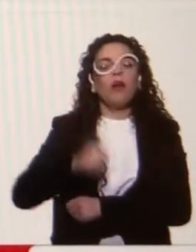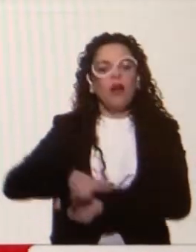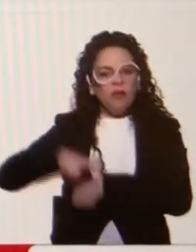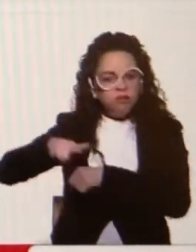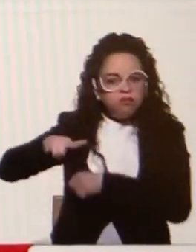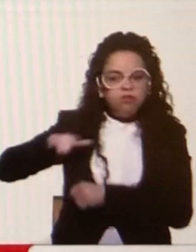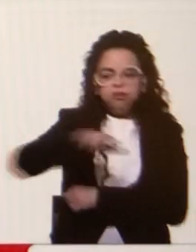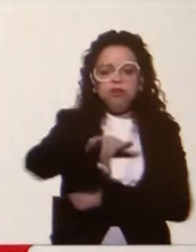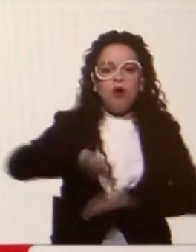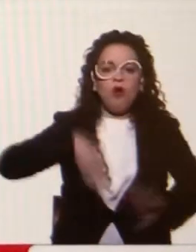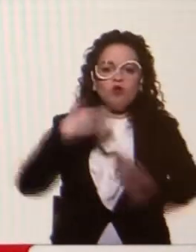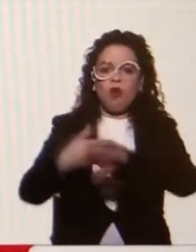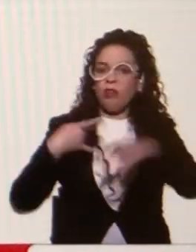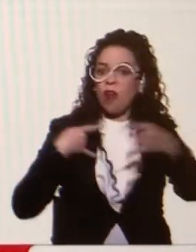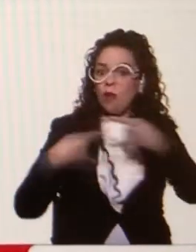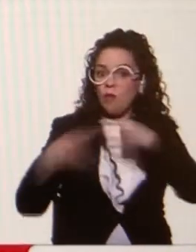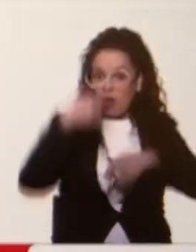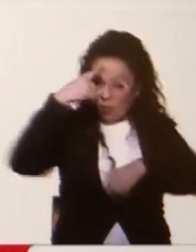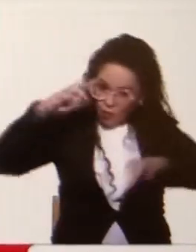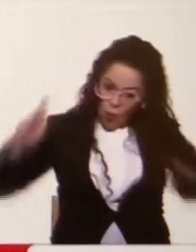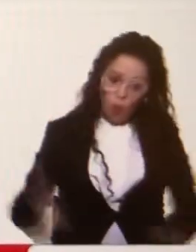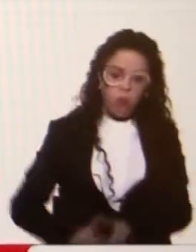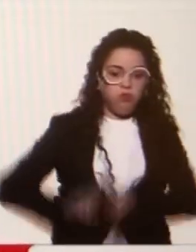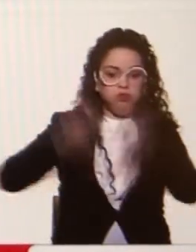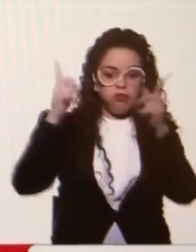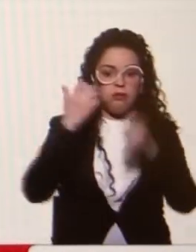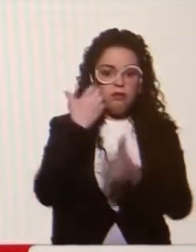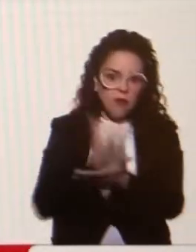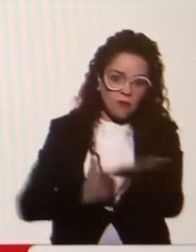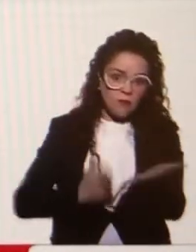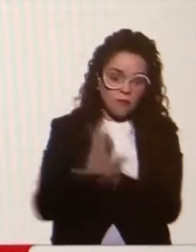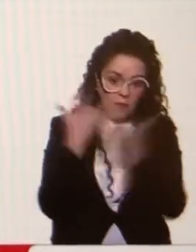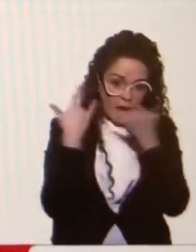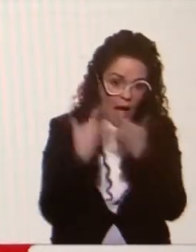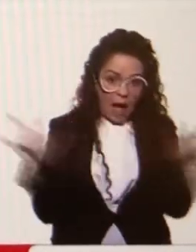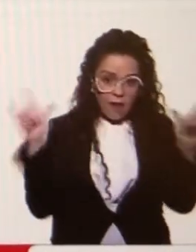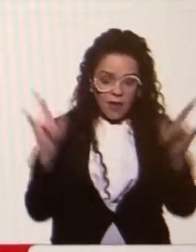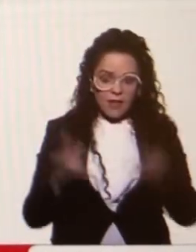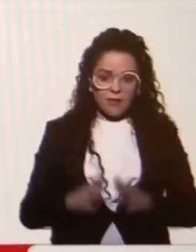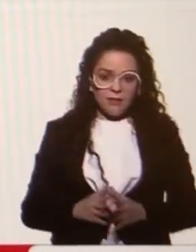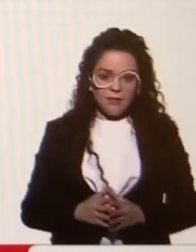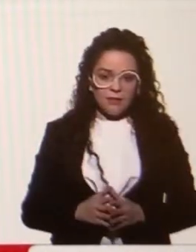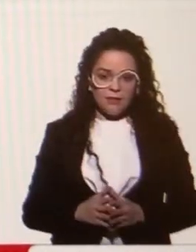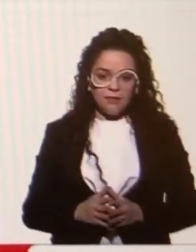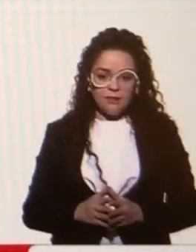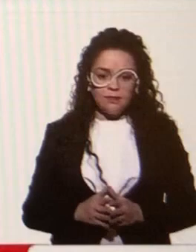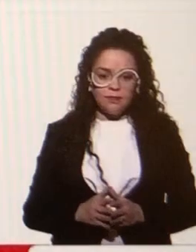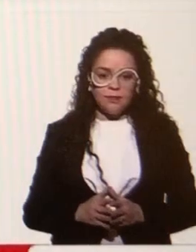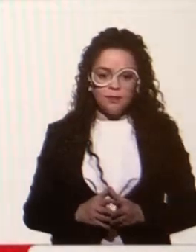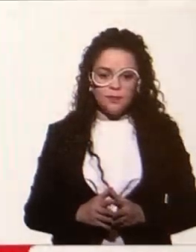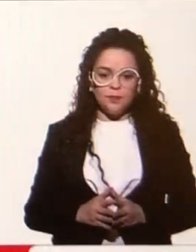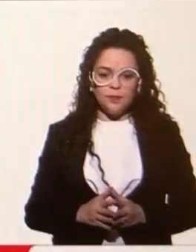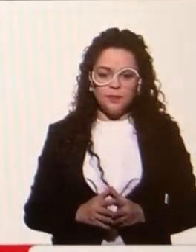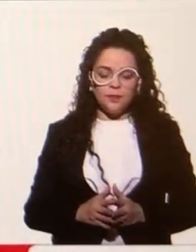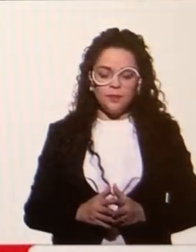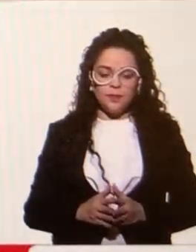probablemente el ejército probablemente la policía federal todos estuvieron inmiscuidos todos entonces